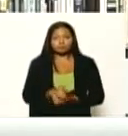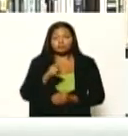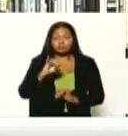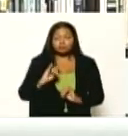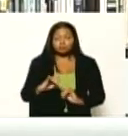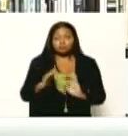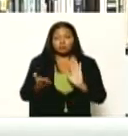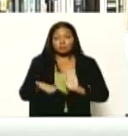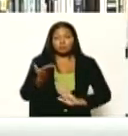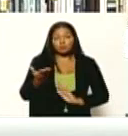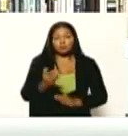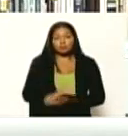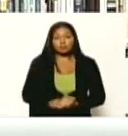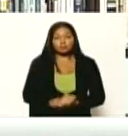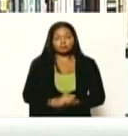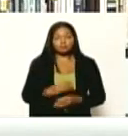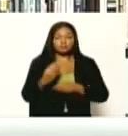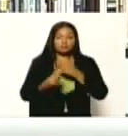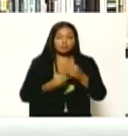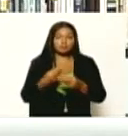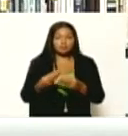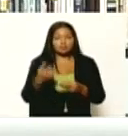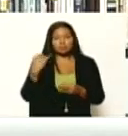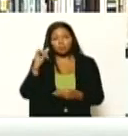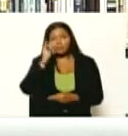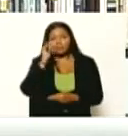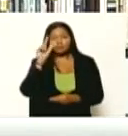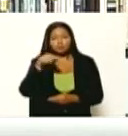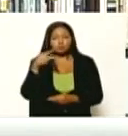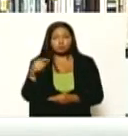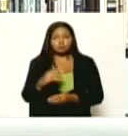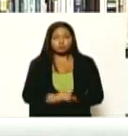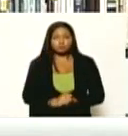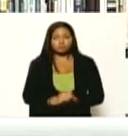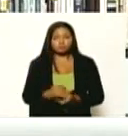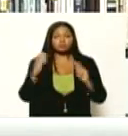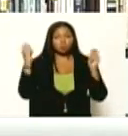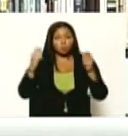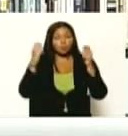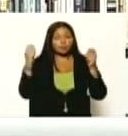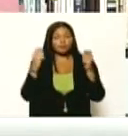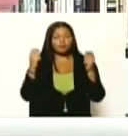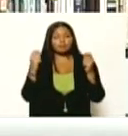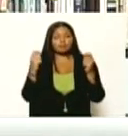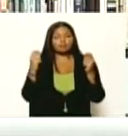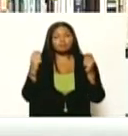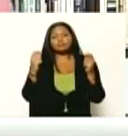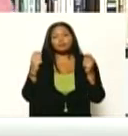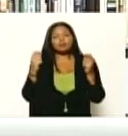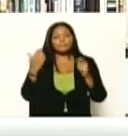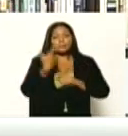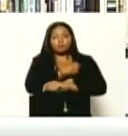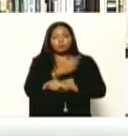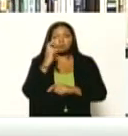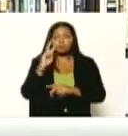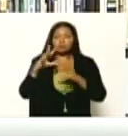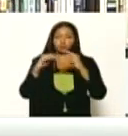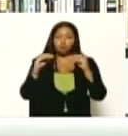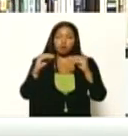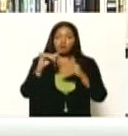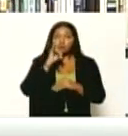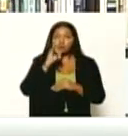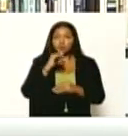importante, manejarlo, conocerlo. Tenemos un video, ¿verdad?, de las jornadas de vacunación para redondear toda esta